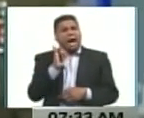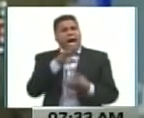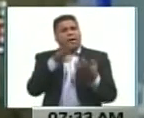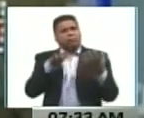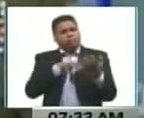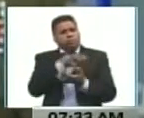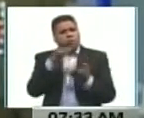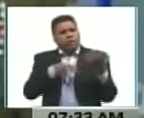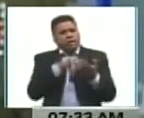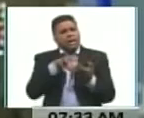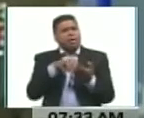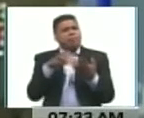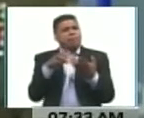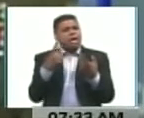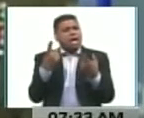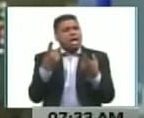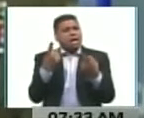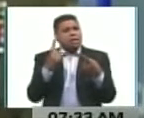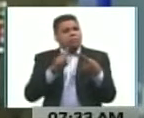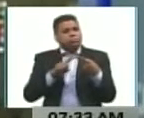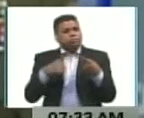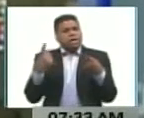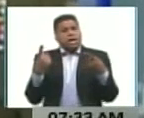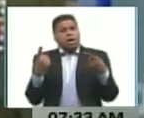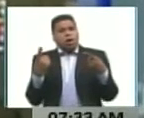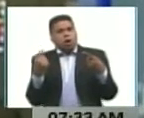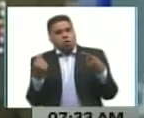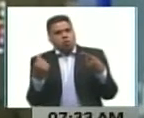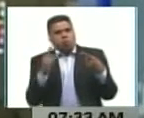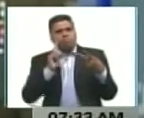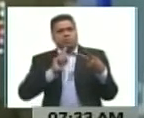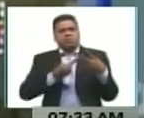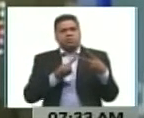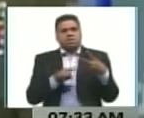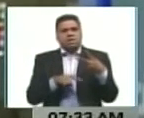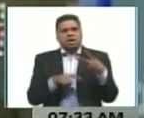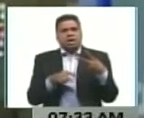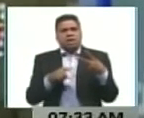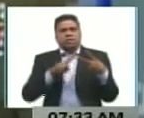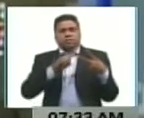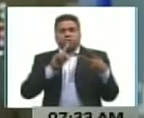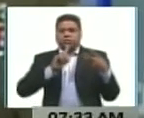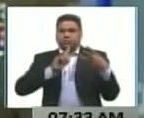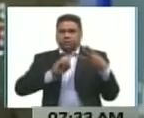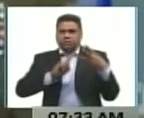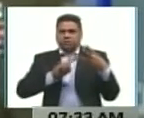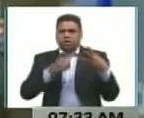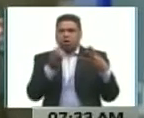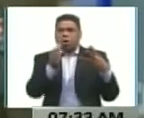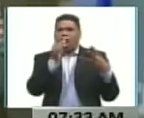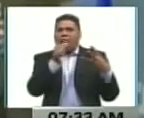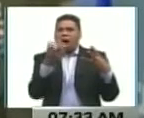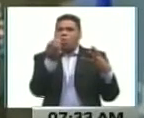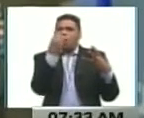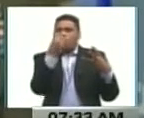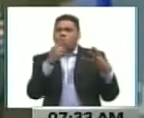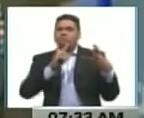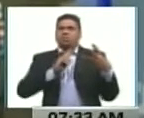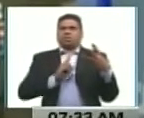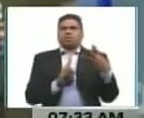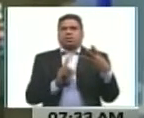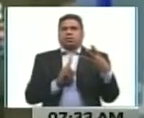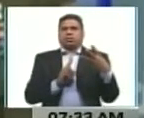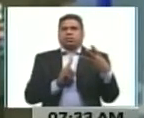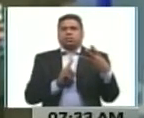colapso de la economía, al punto en que necesiten desesperadamente alimentos, agua y cosas como esas. Y